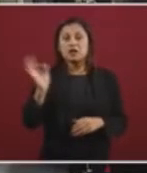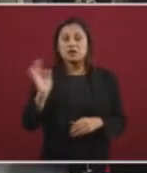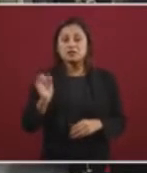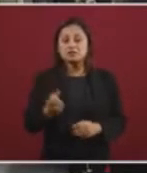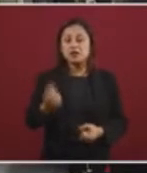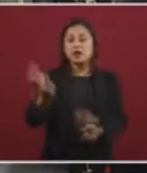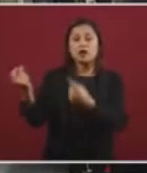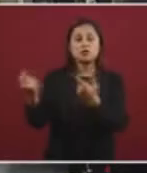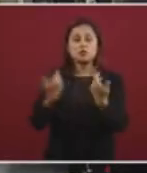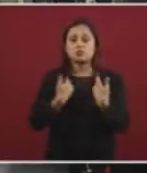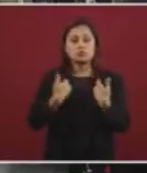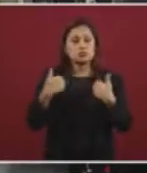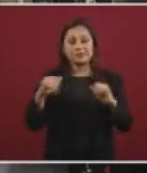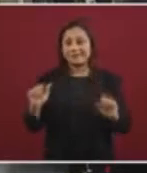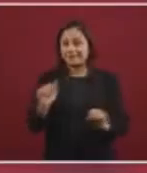adecuadamente